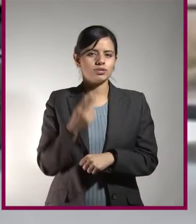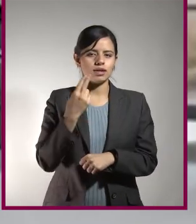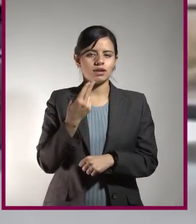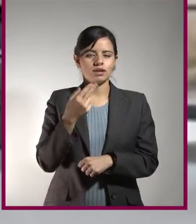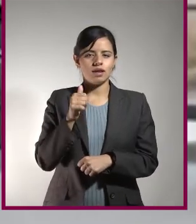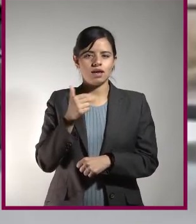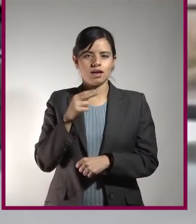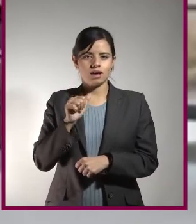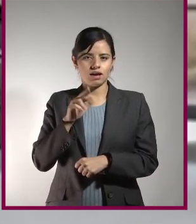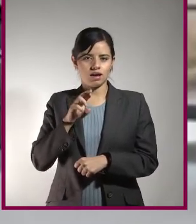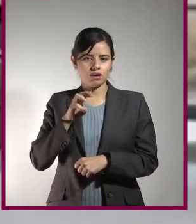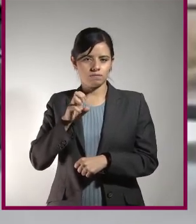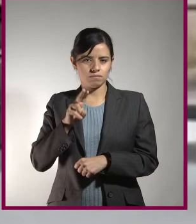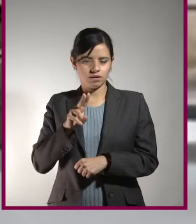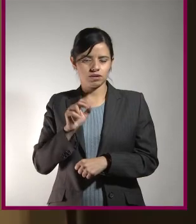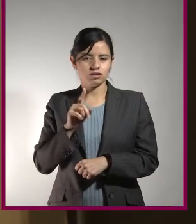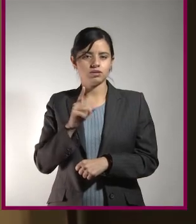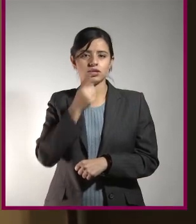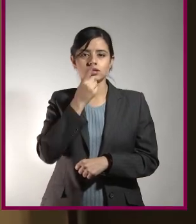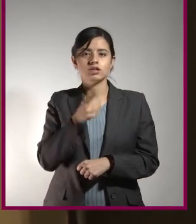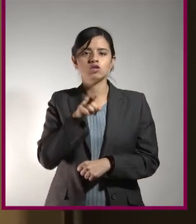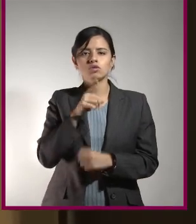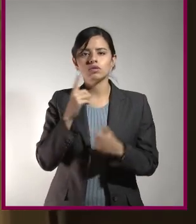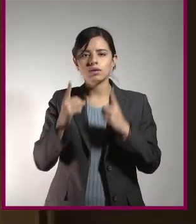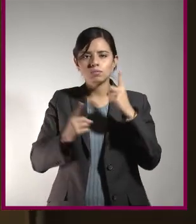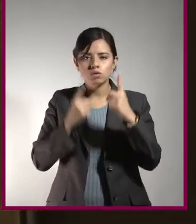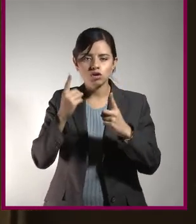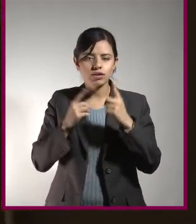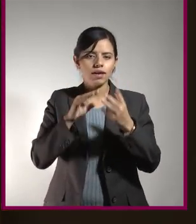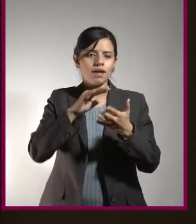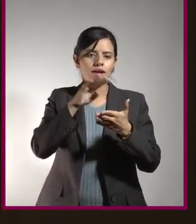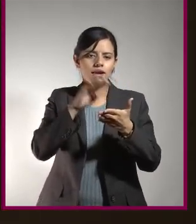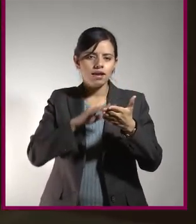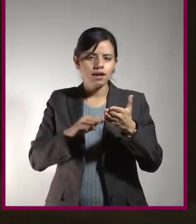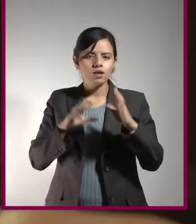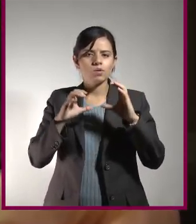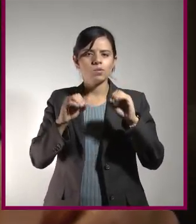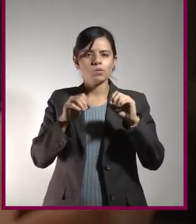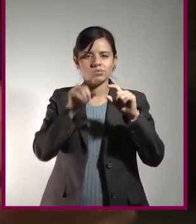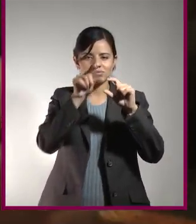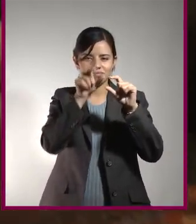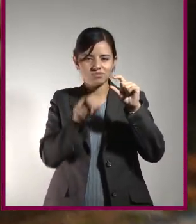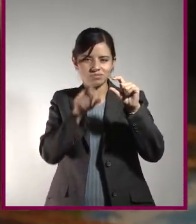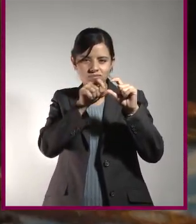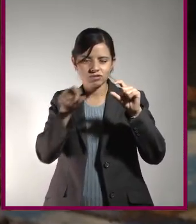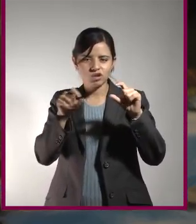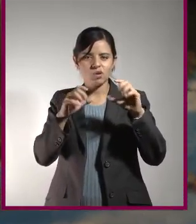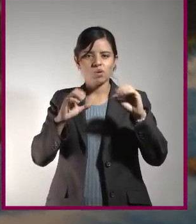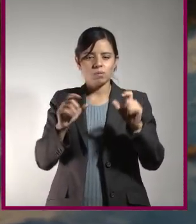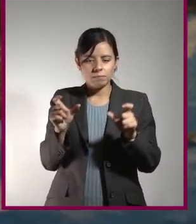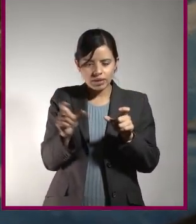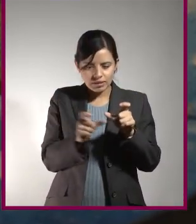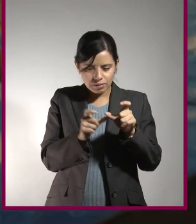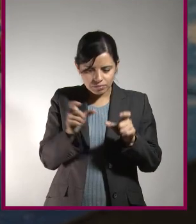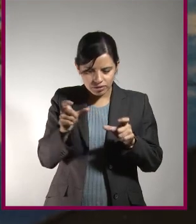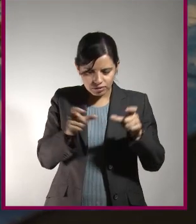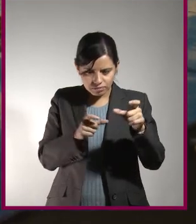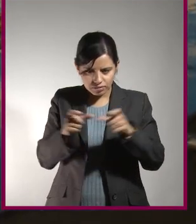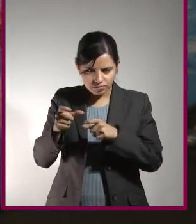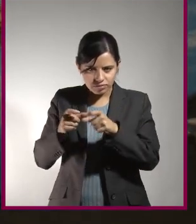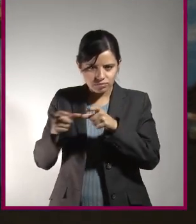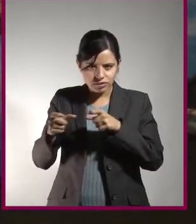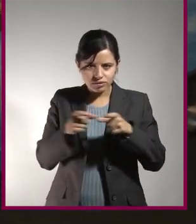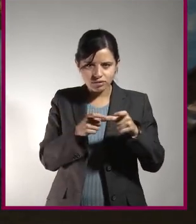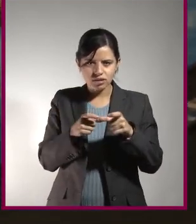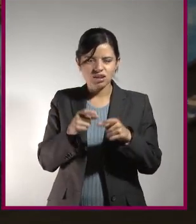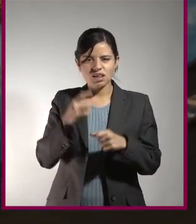Harvard indica que algunos pasatiempos como hacer un deporte, leer o hacer crucigramas, incluso armar un rompecabezas, estimula